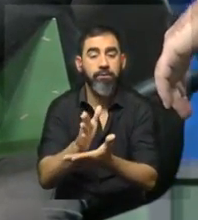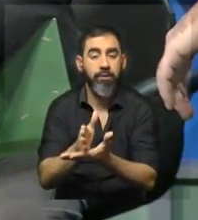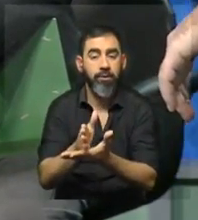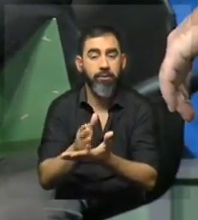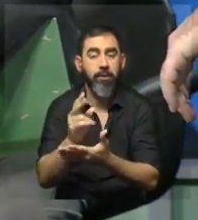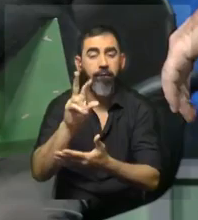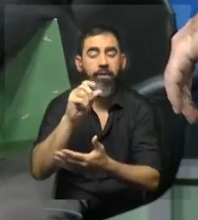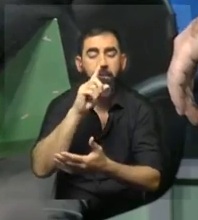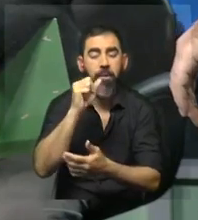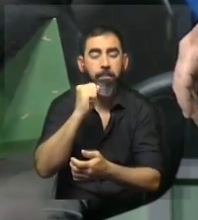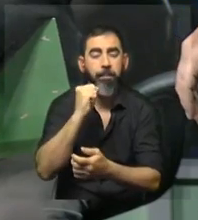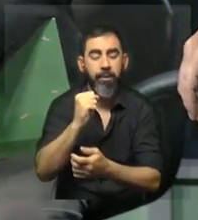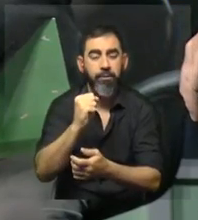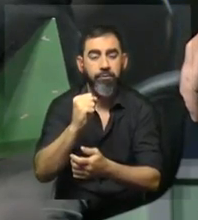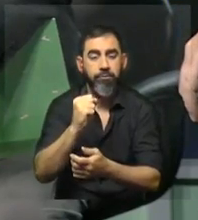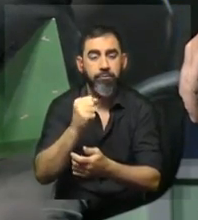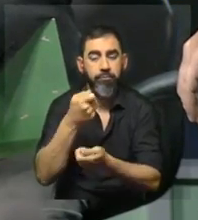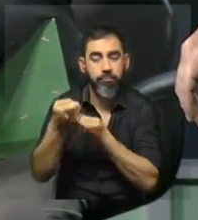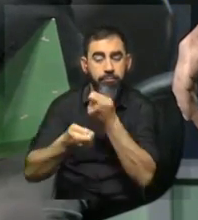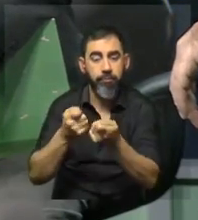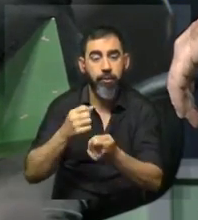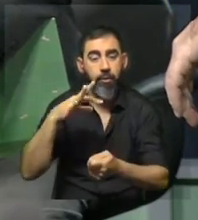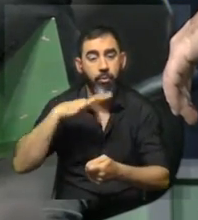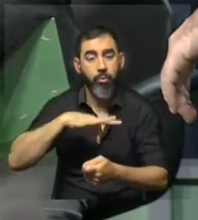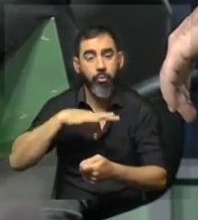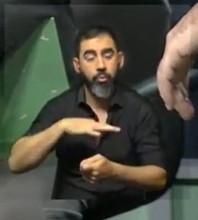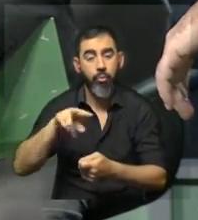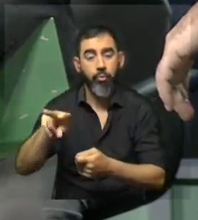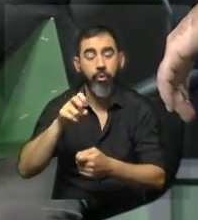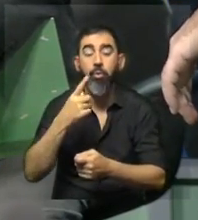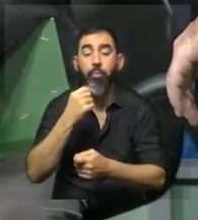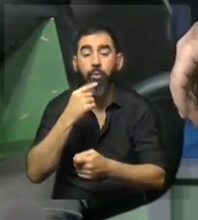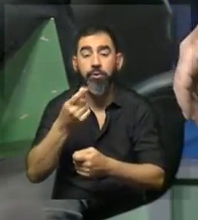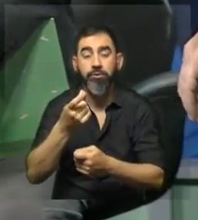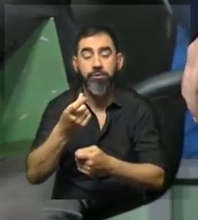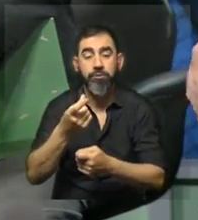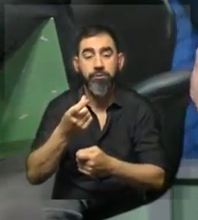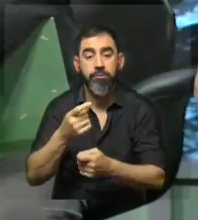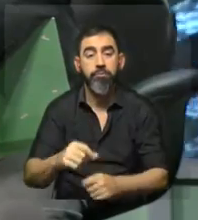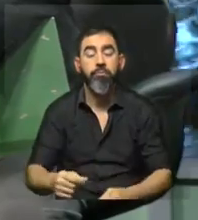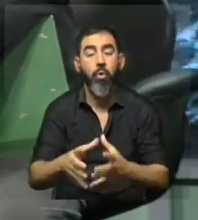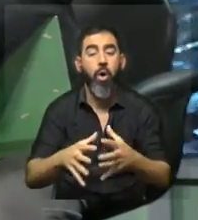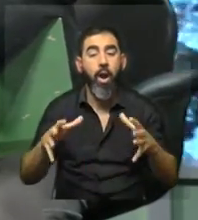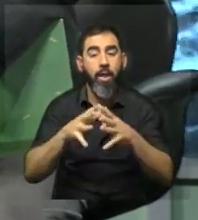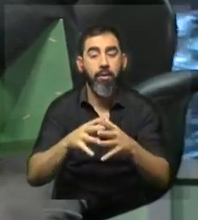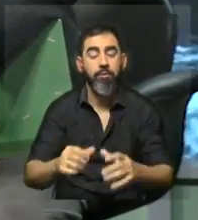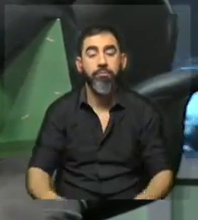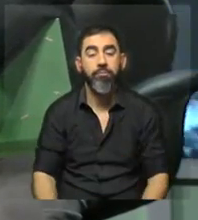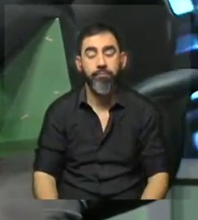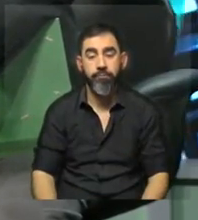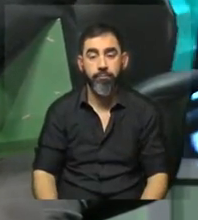unos 20.000 pesos, que lo sacaron de lo que cobraban los policías por canastas, ¿no? De fin de